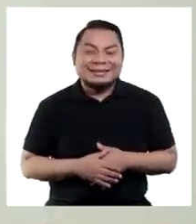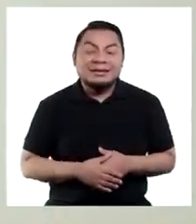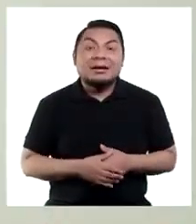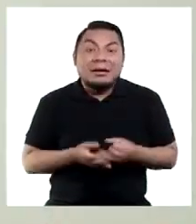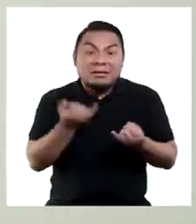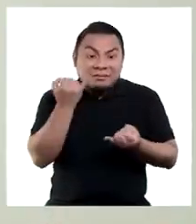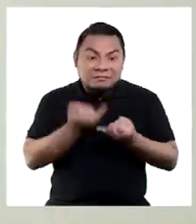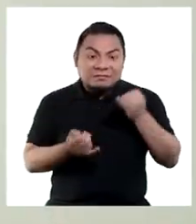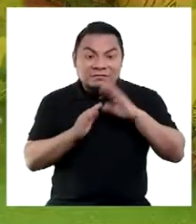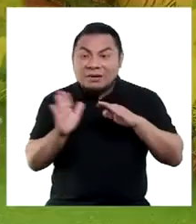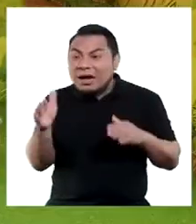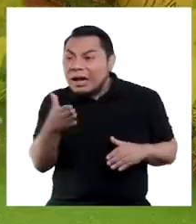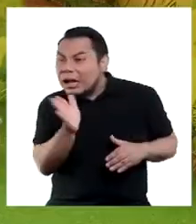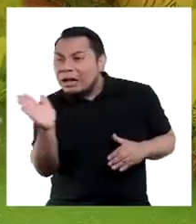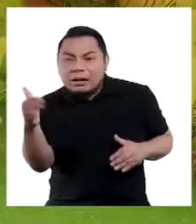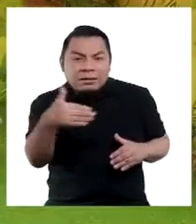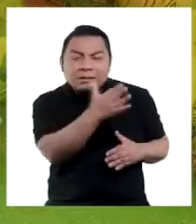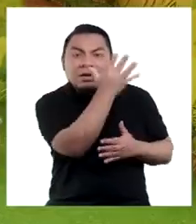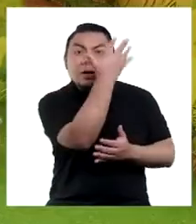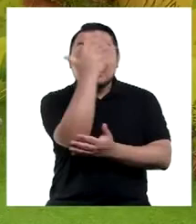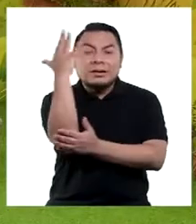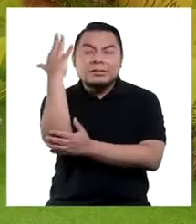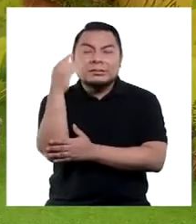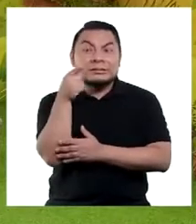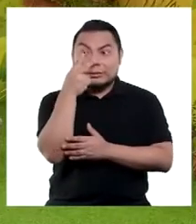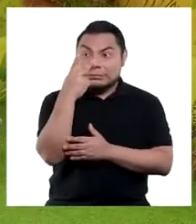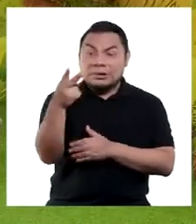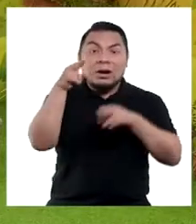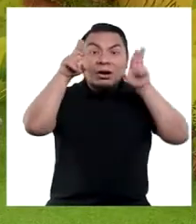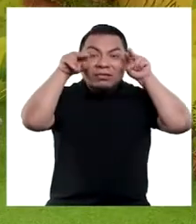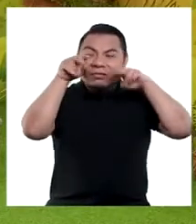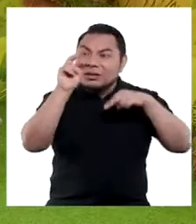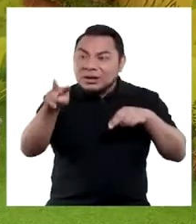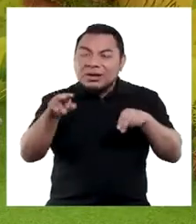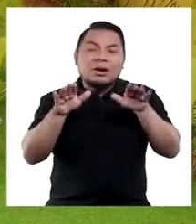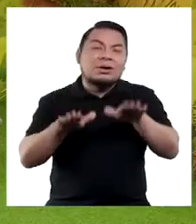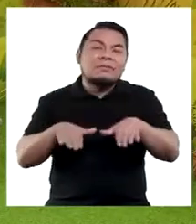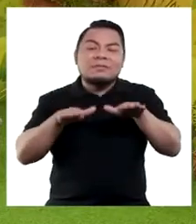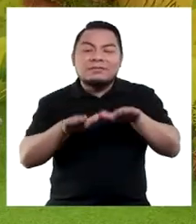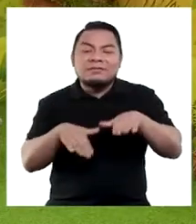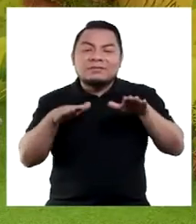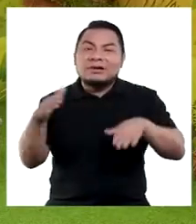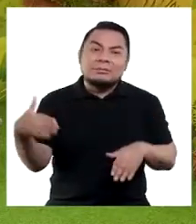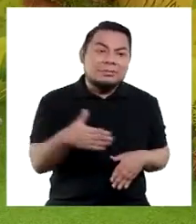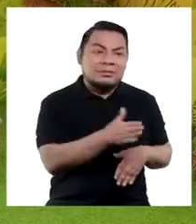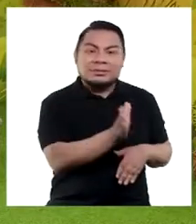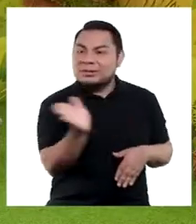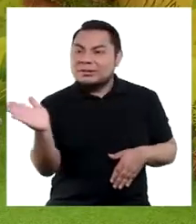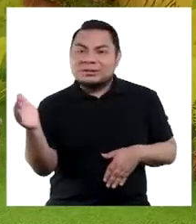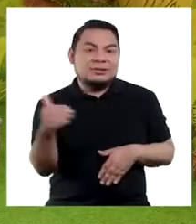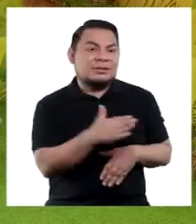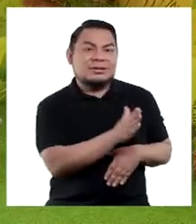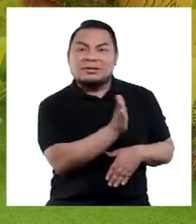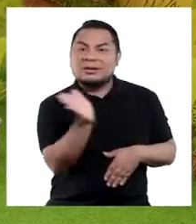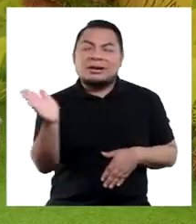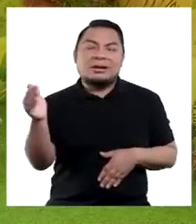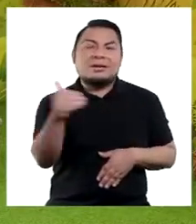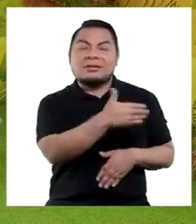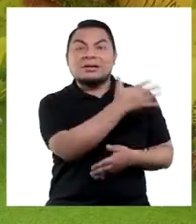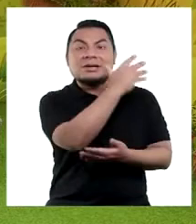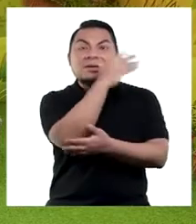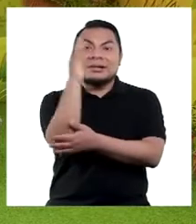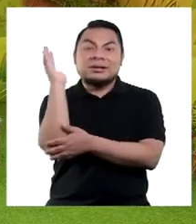al final del laberinto de arbustos vieron que el conejo corría en zig zag zig zag